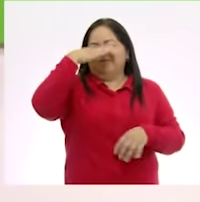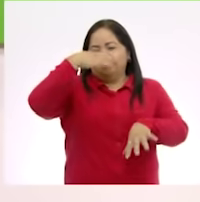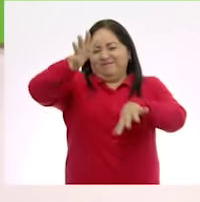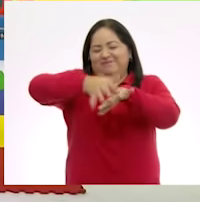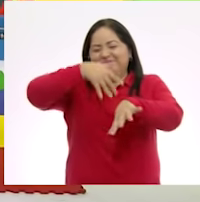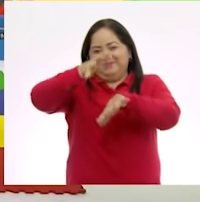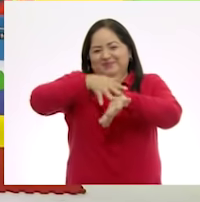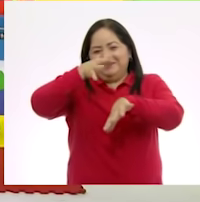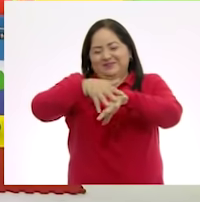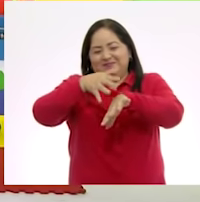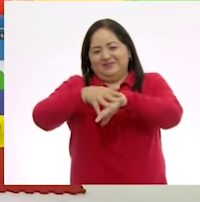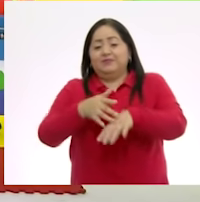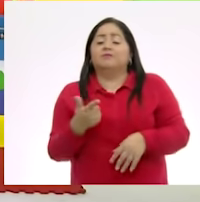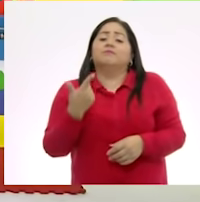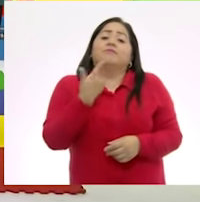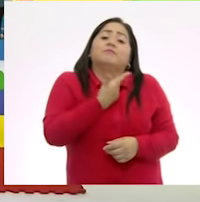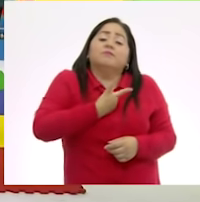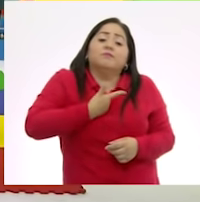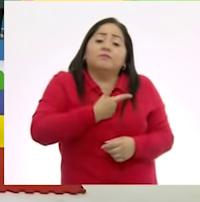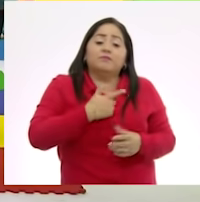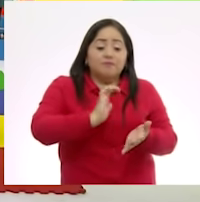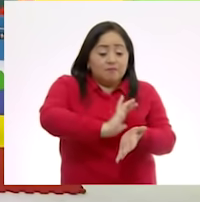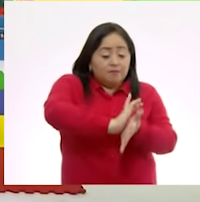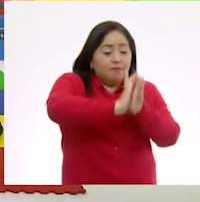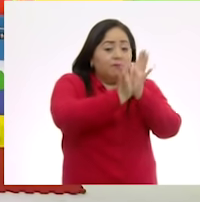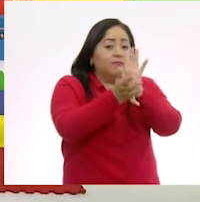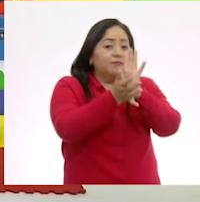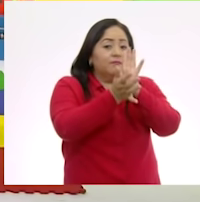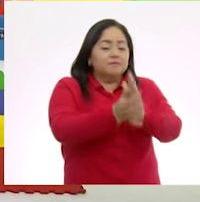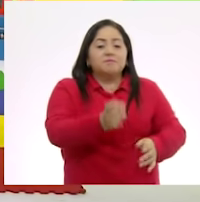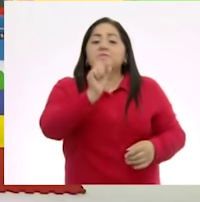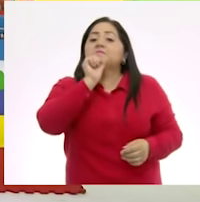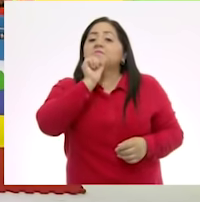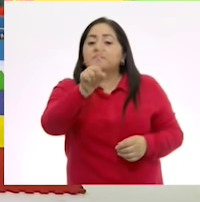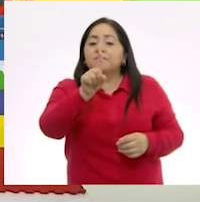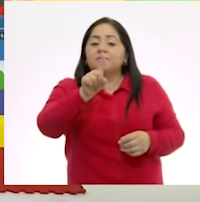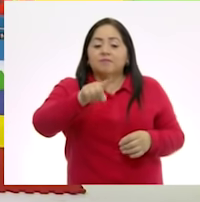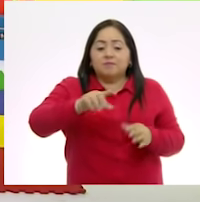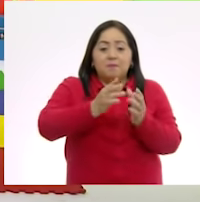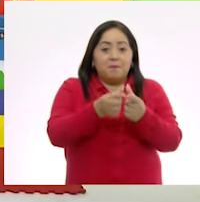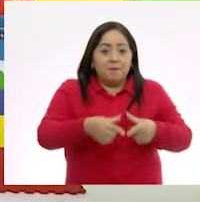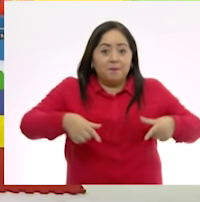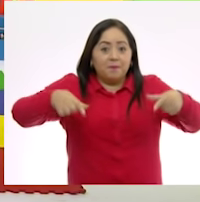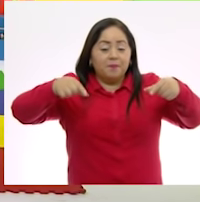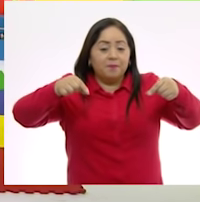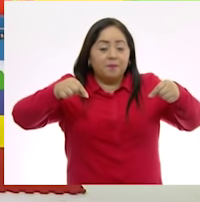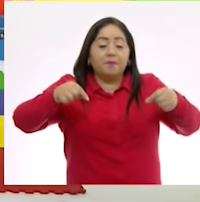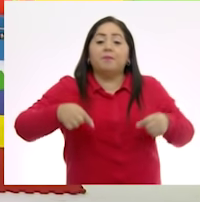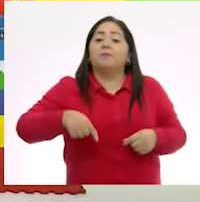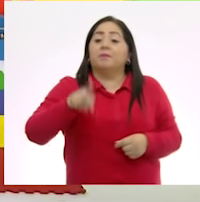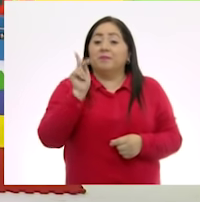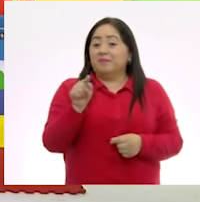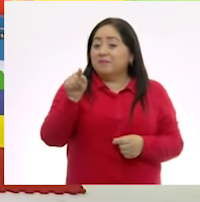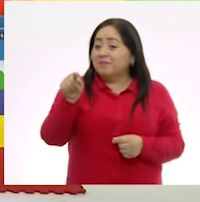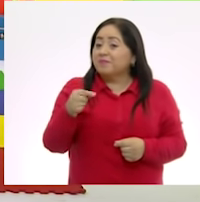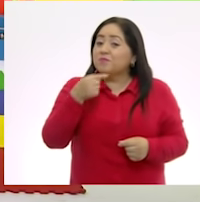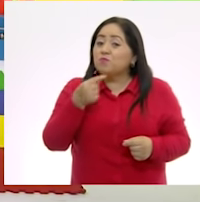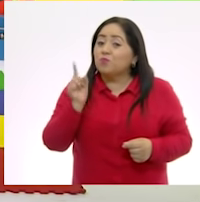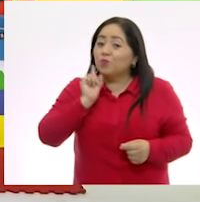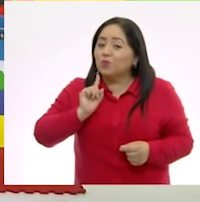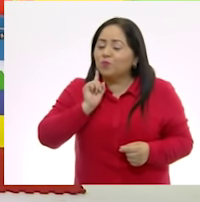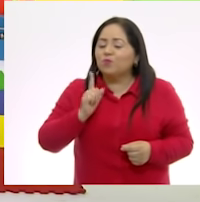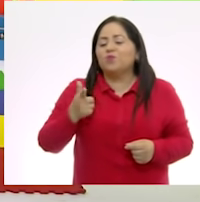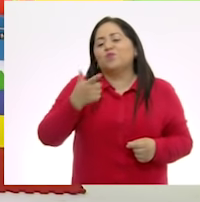los pies. Me gusta la piña, también el melón, pero a esa niña